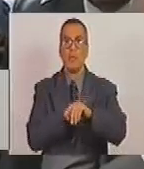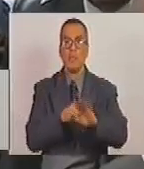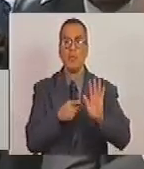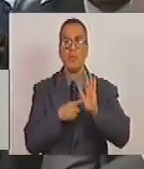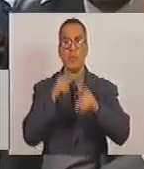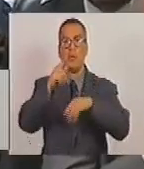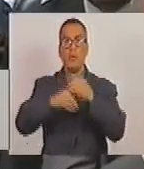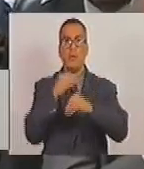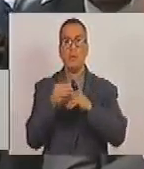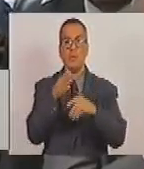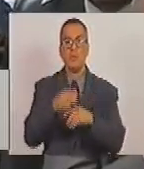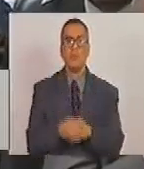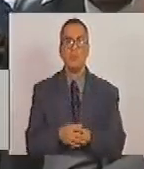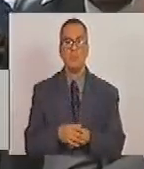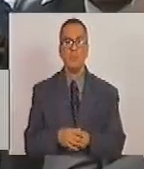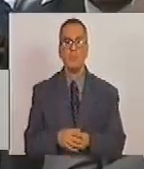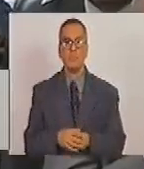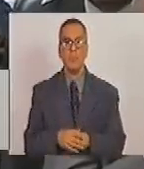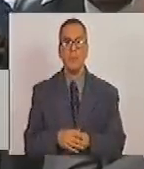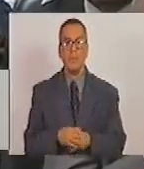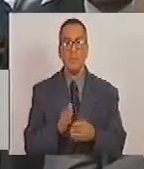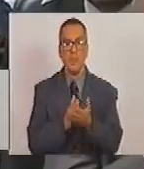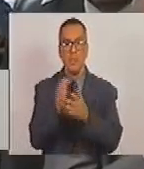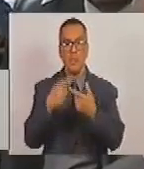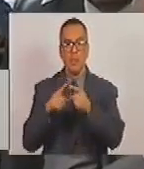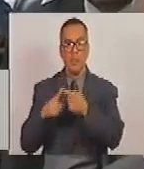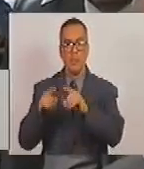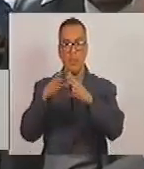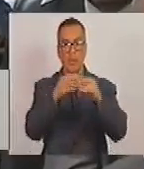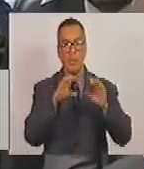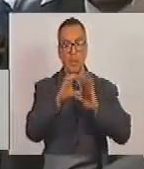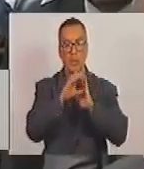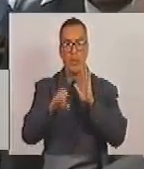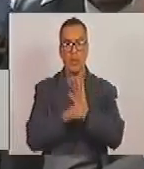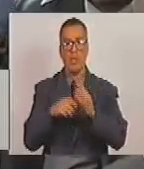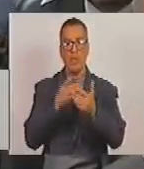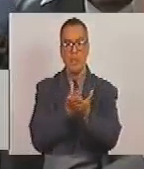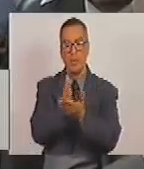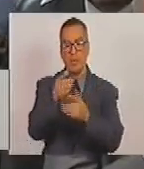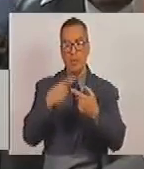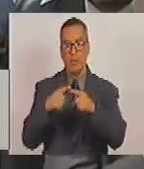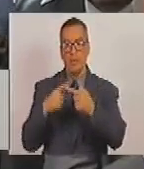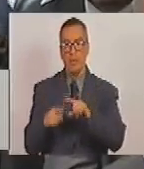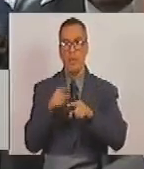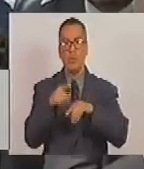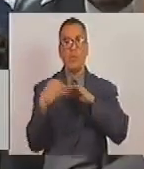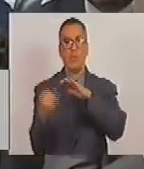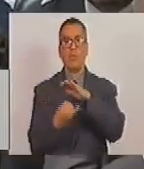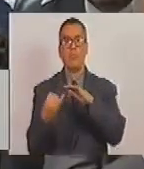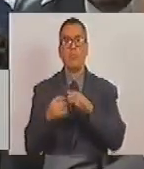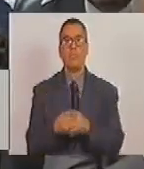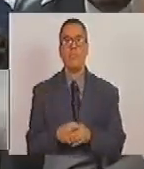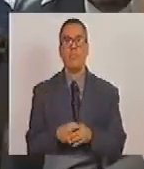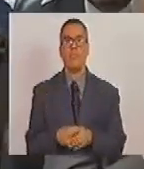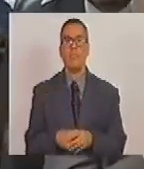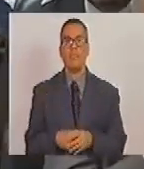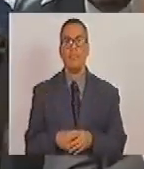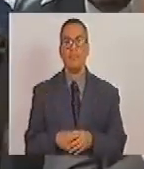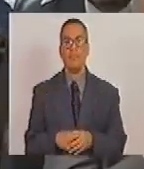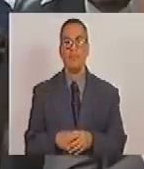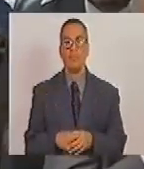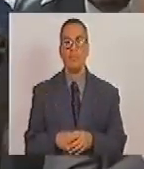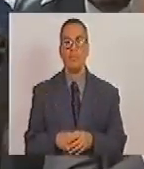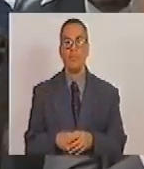fascistas, salidas que vayan en vías distintas a las constitucionales, en vías distintas a las institucionales. Y